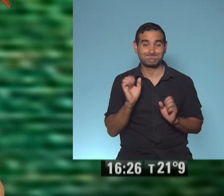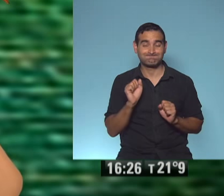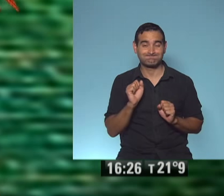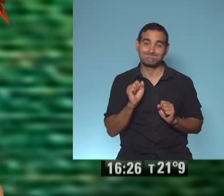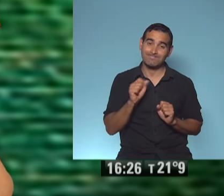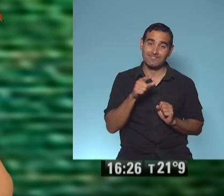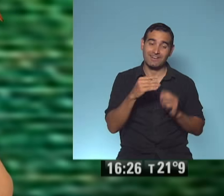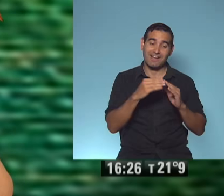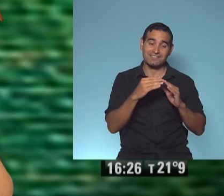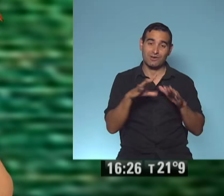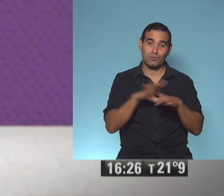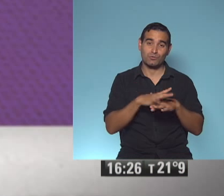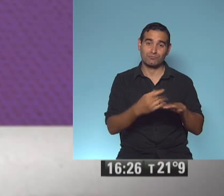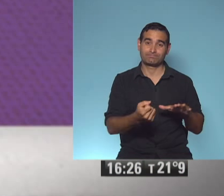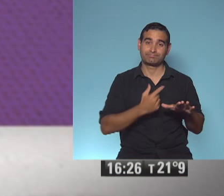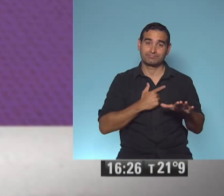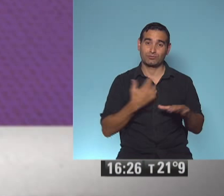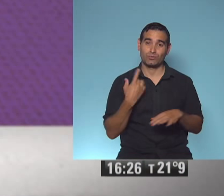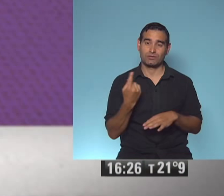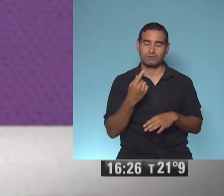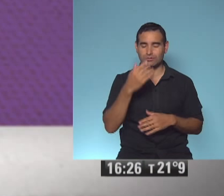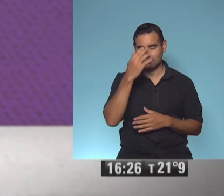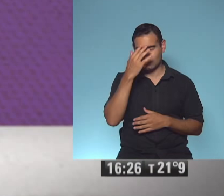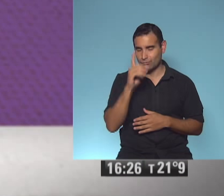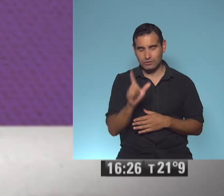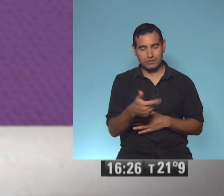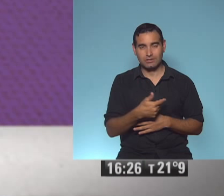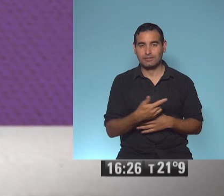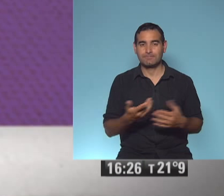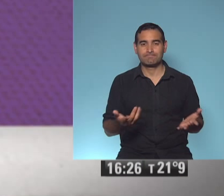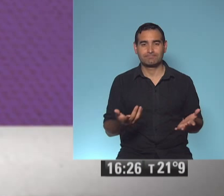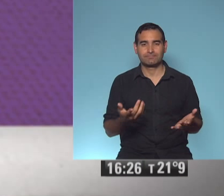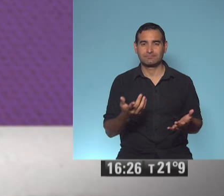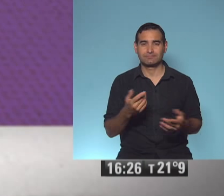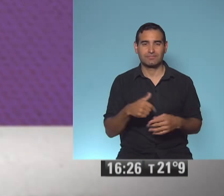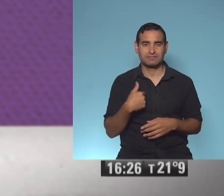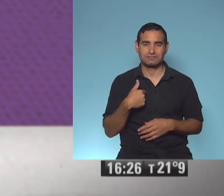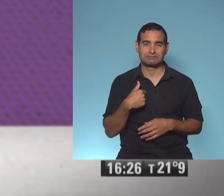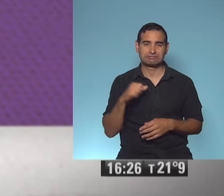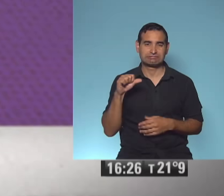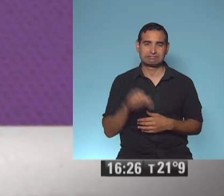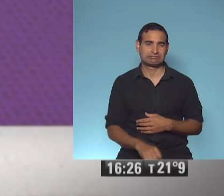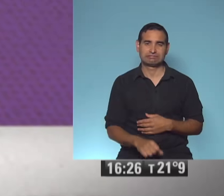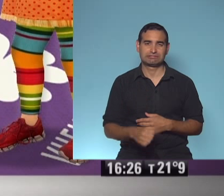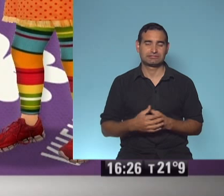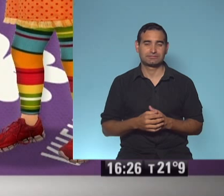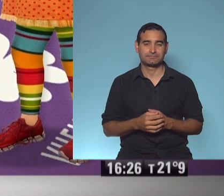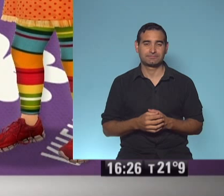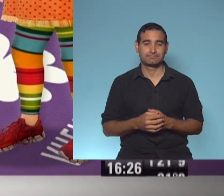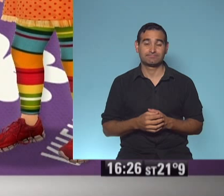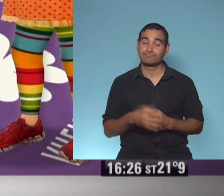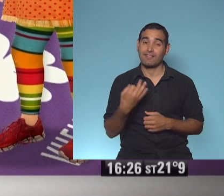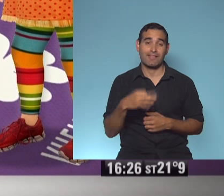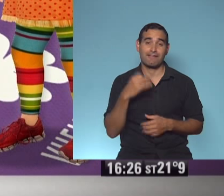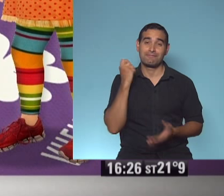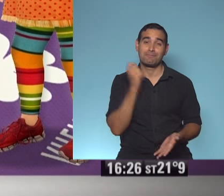en mi casa de ropa. ¡No lo puedo creer! ¡Es muy injusto! Tenés